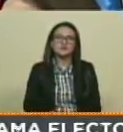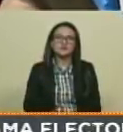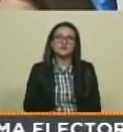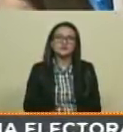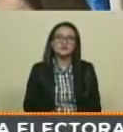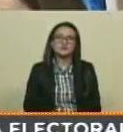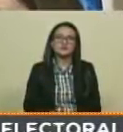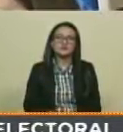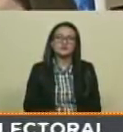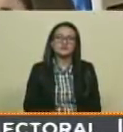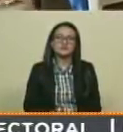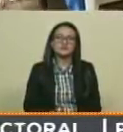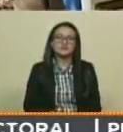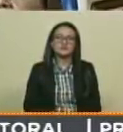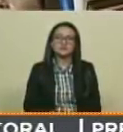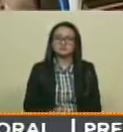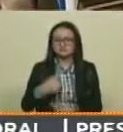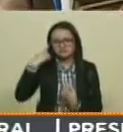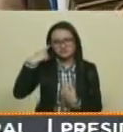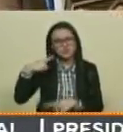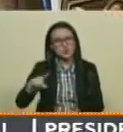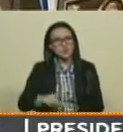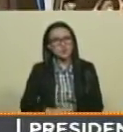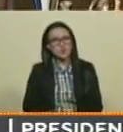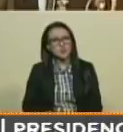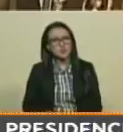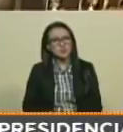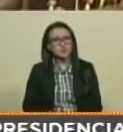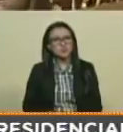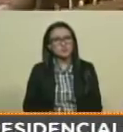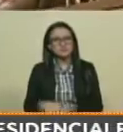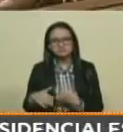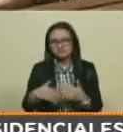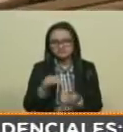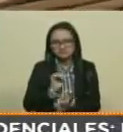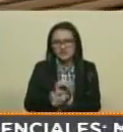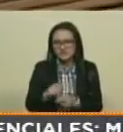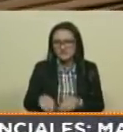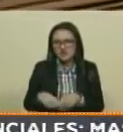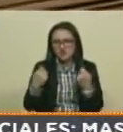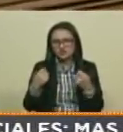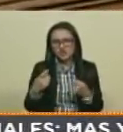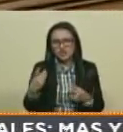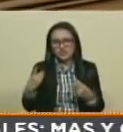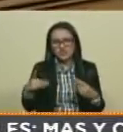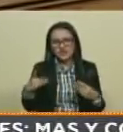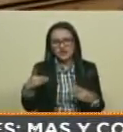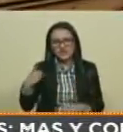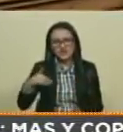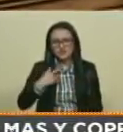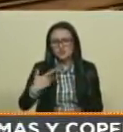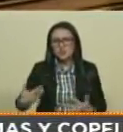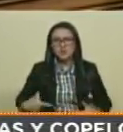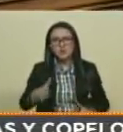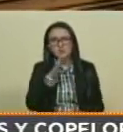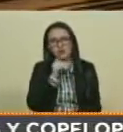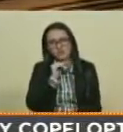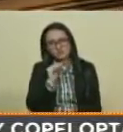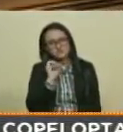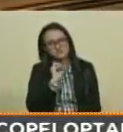y absoluta impunidad, ni siquiera para procesar los casos de violaciones a derechos humanos.